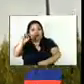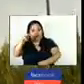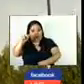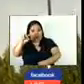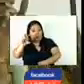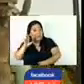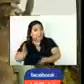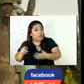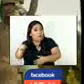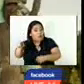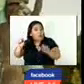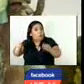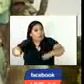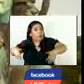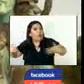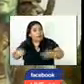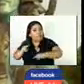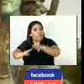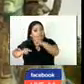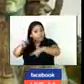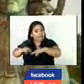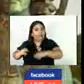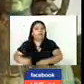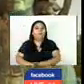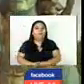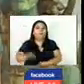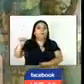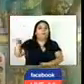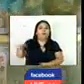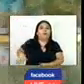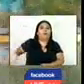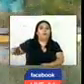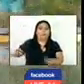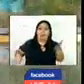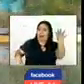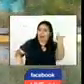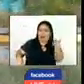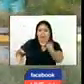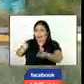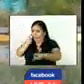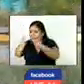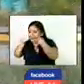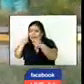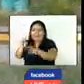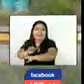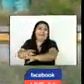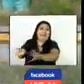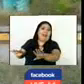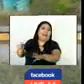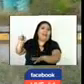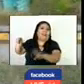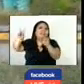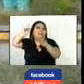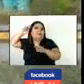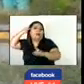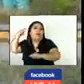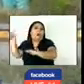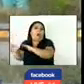se espera que cuente el nuevo espacio recreativo. Este espacio pues nadie lo visitaba, era un monumento a la corrupción.